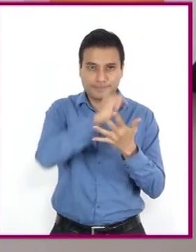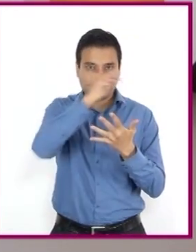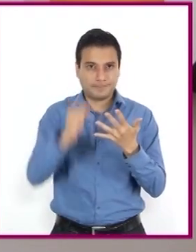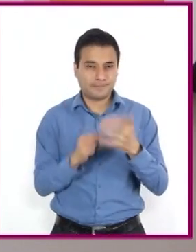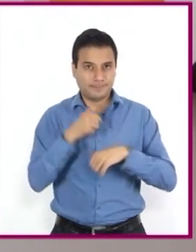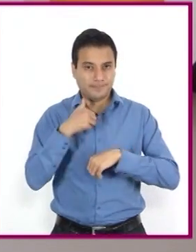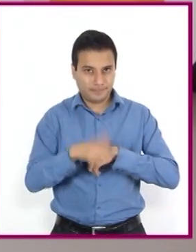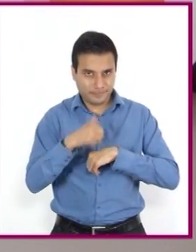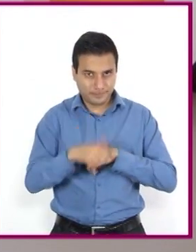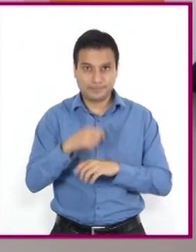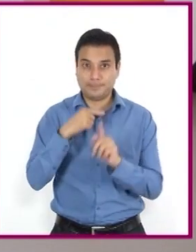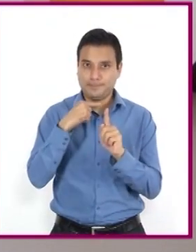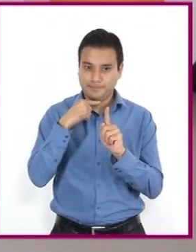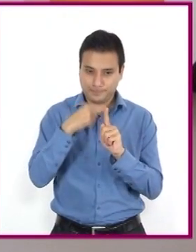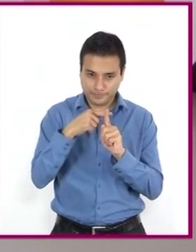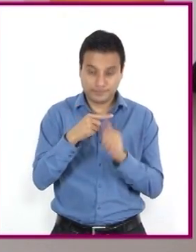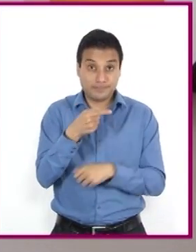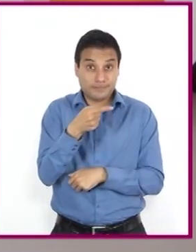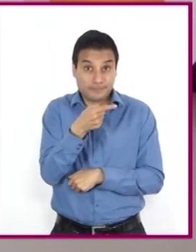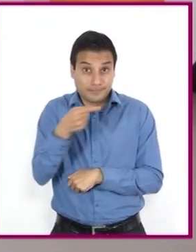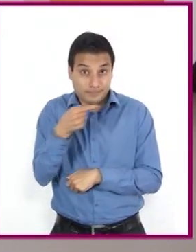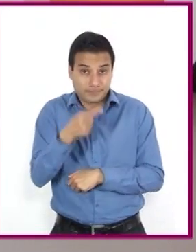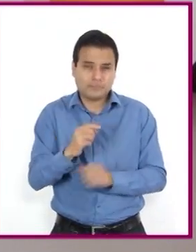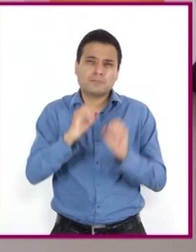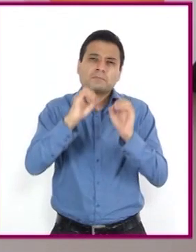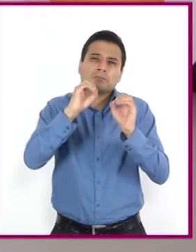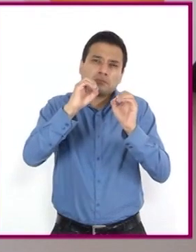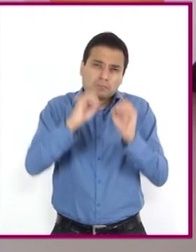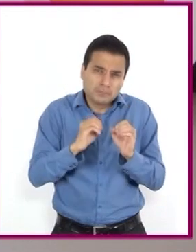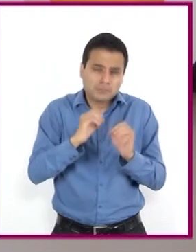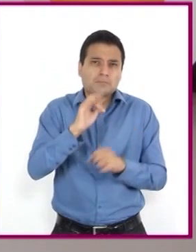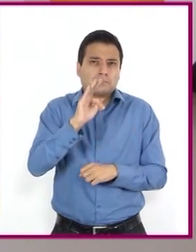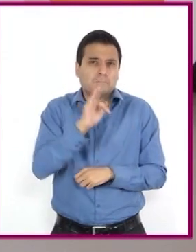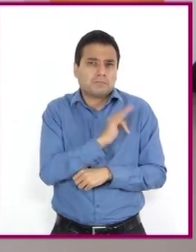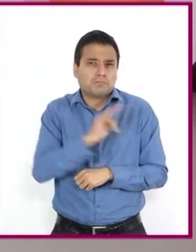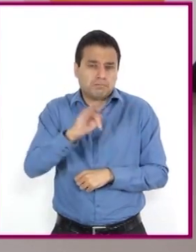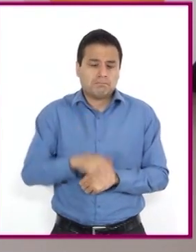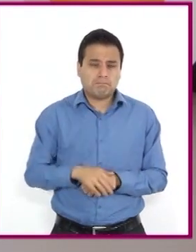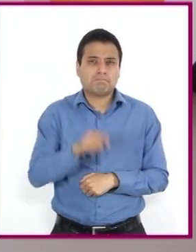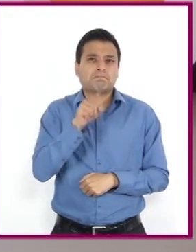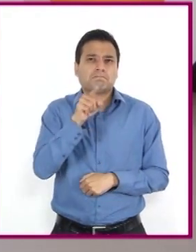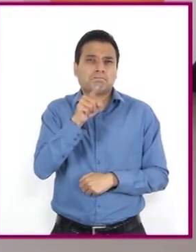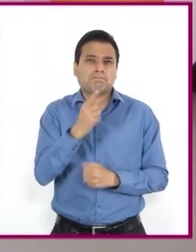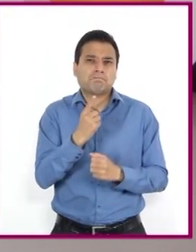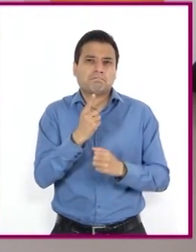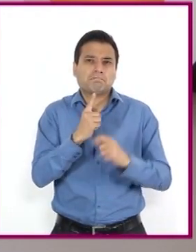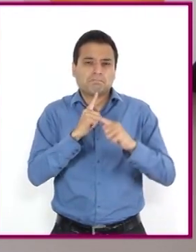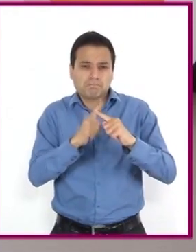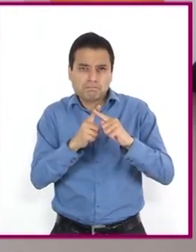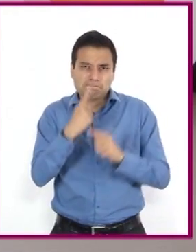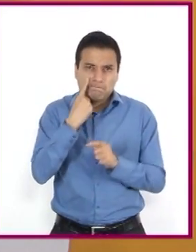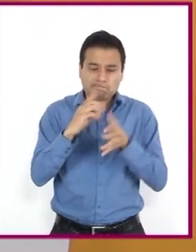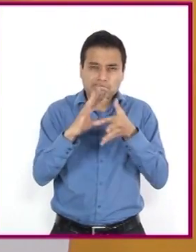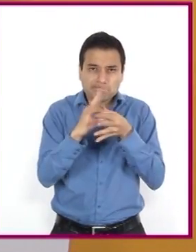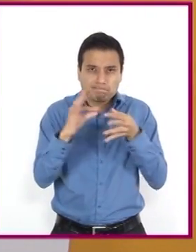positivos y negativos o bien recurrimos a argumentos multiplicativos para resolver una